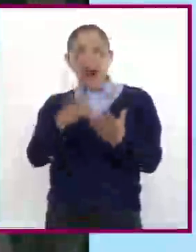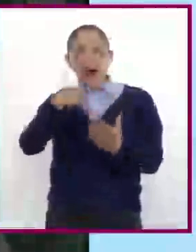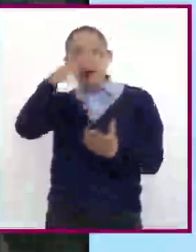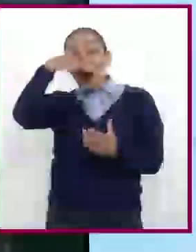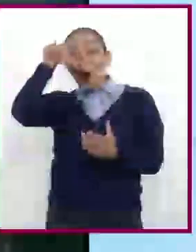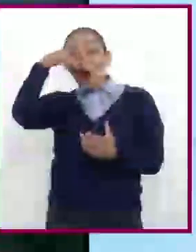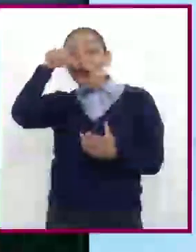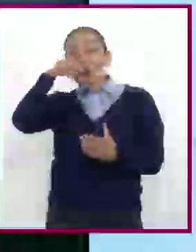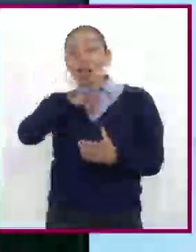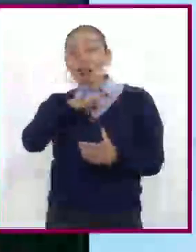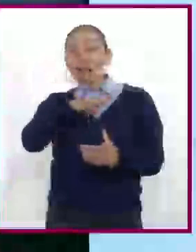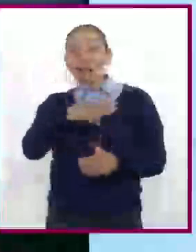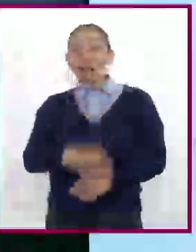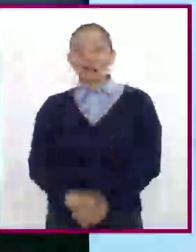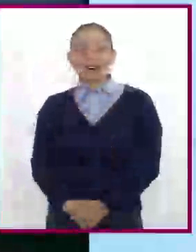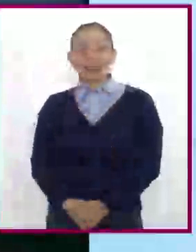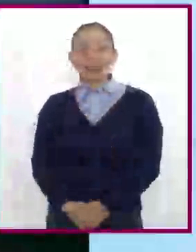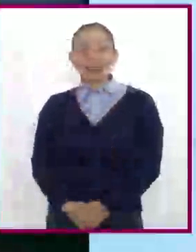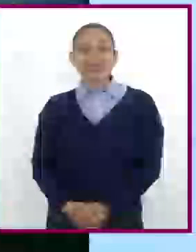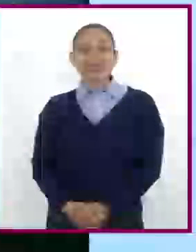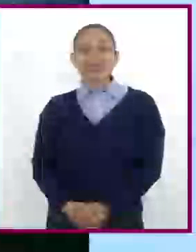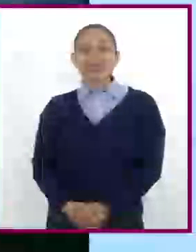guajolote.